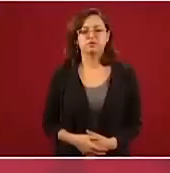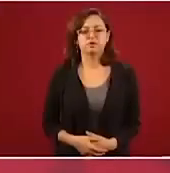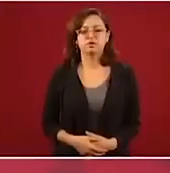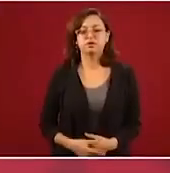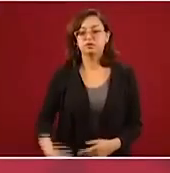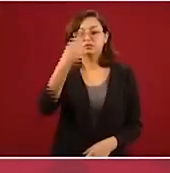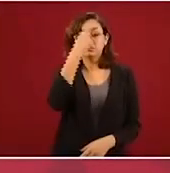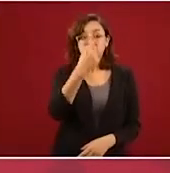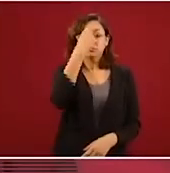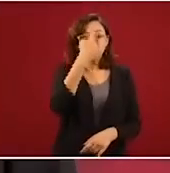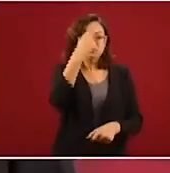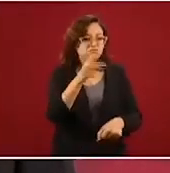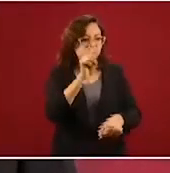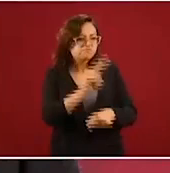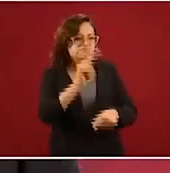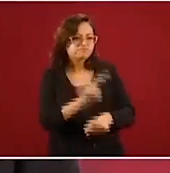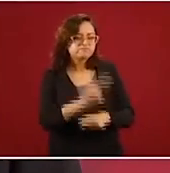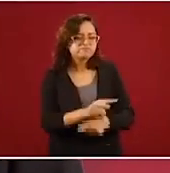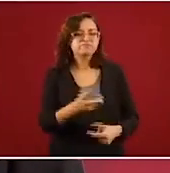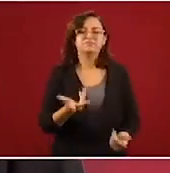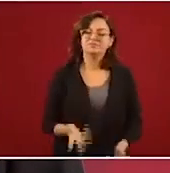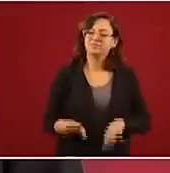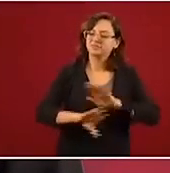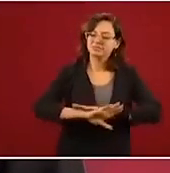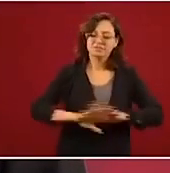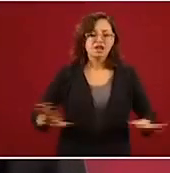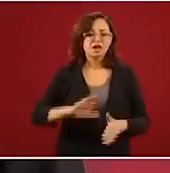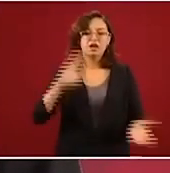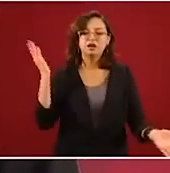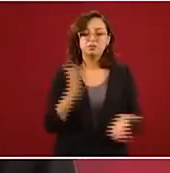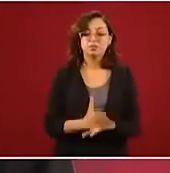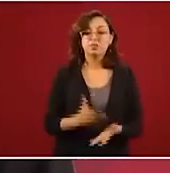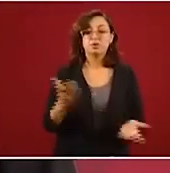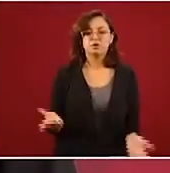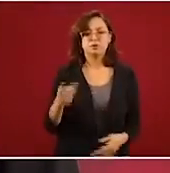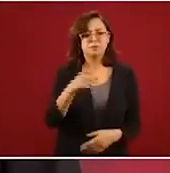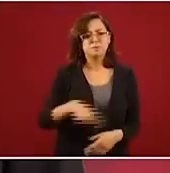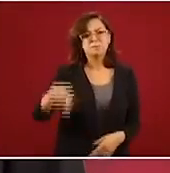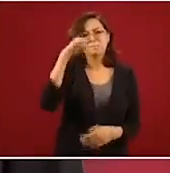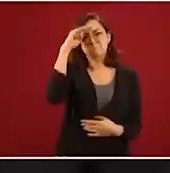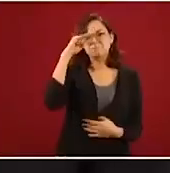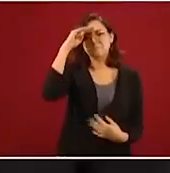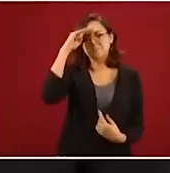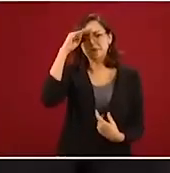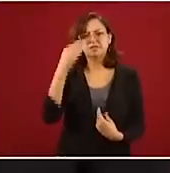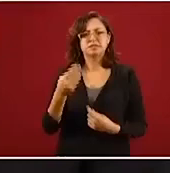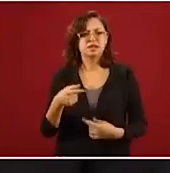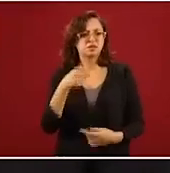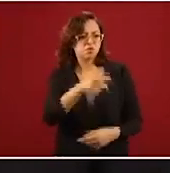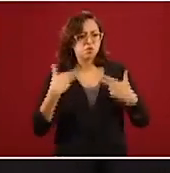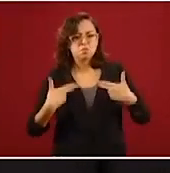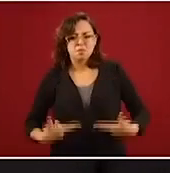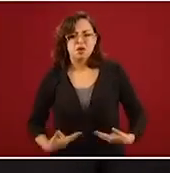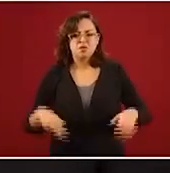autoritario, el considerar de que los seres humanos son malos